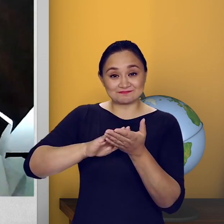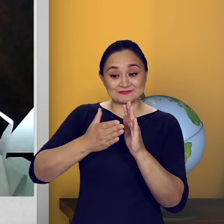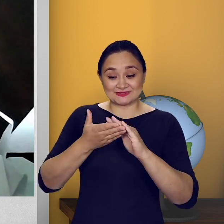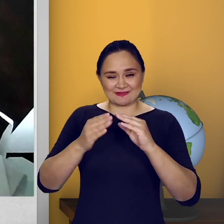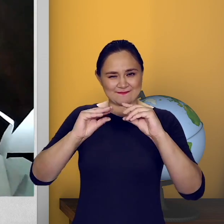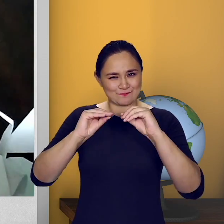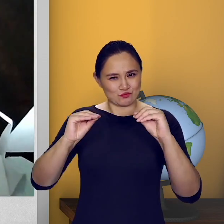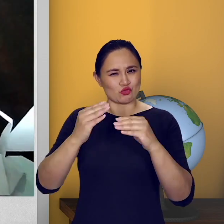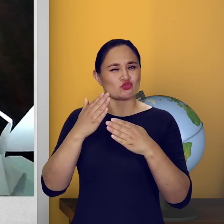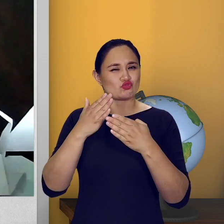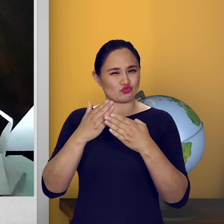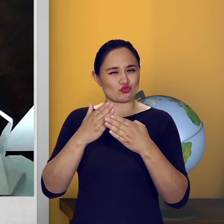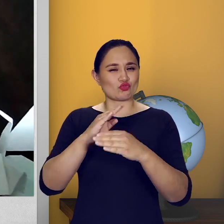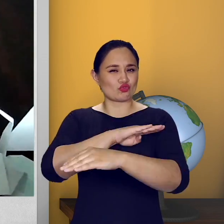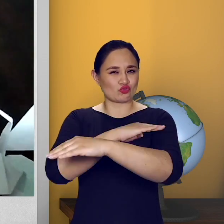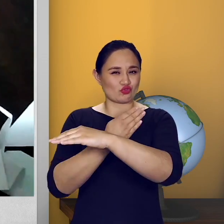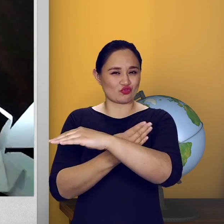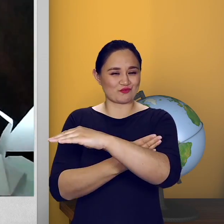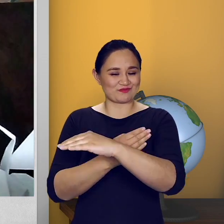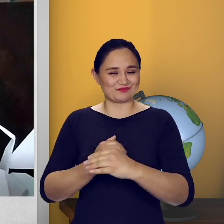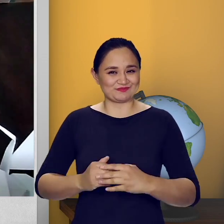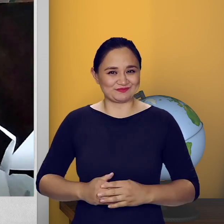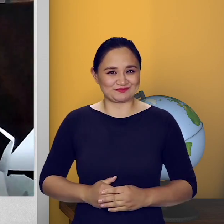Acentuando bien los pliegues.